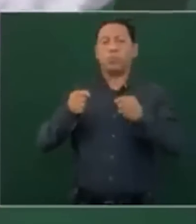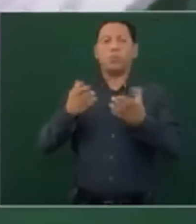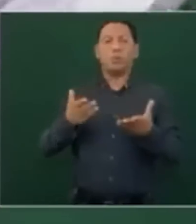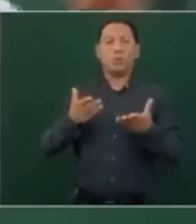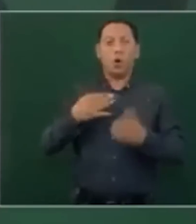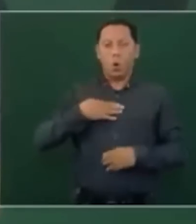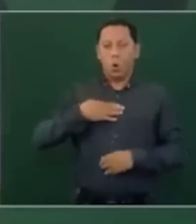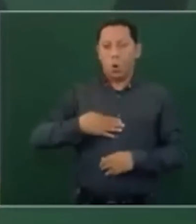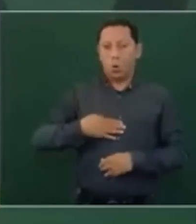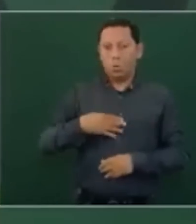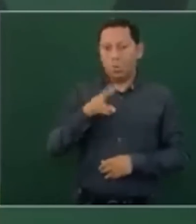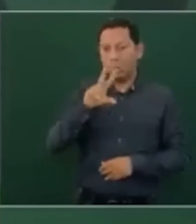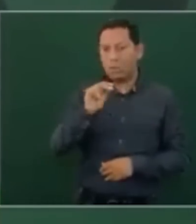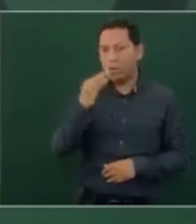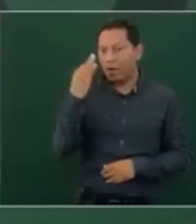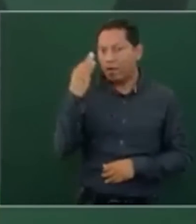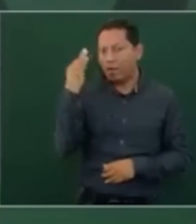de democracia.